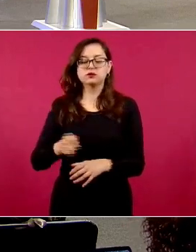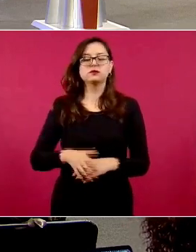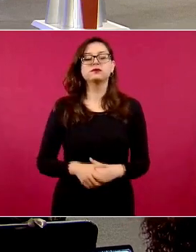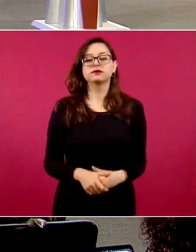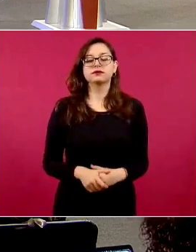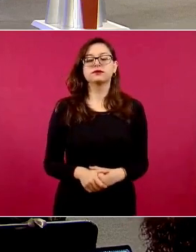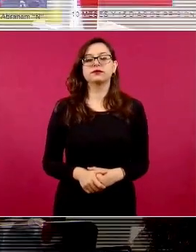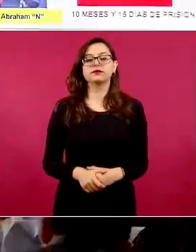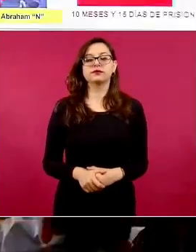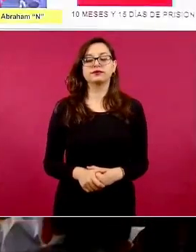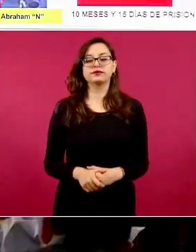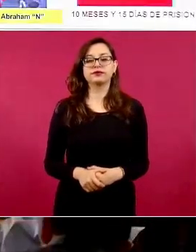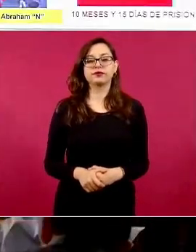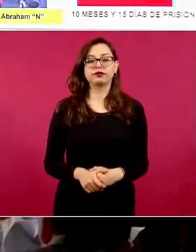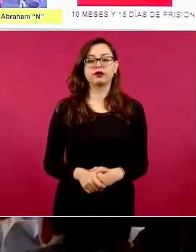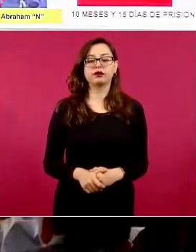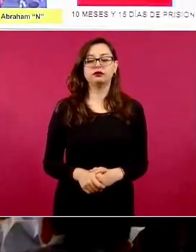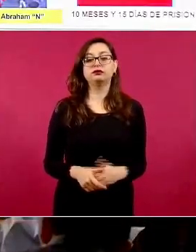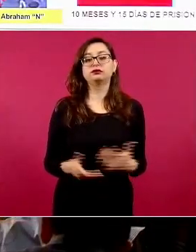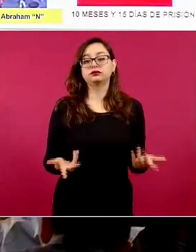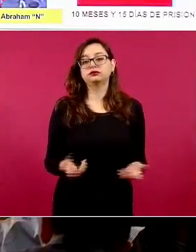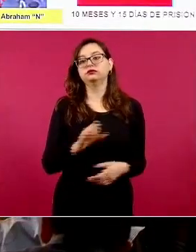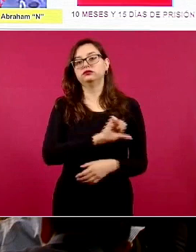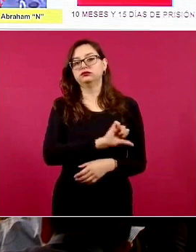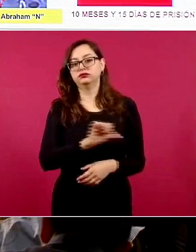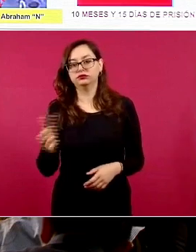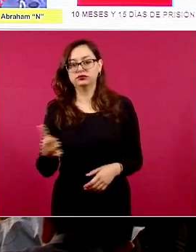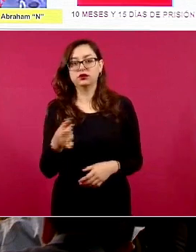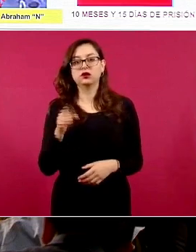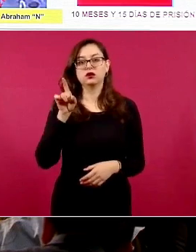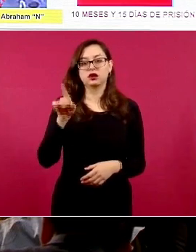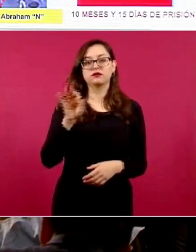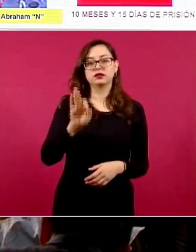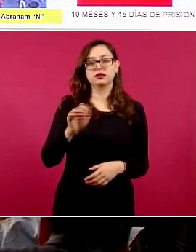Diferentes sentencias relevantes obtenidas por la Fiscalía